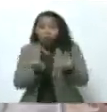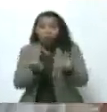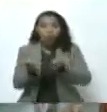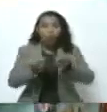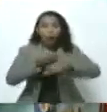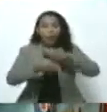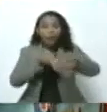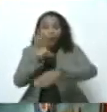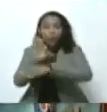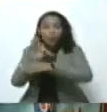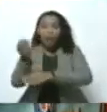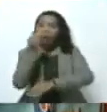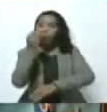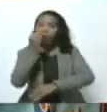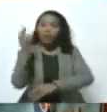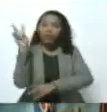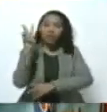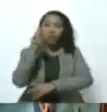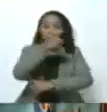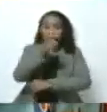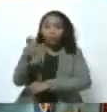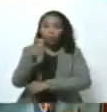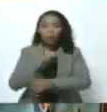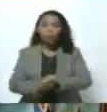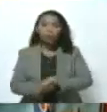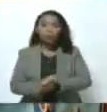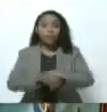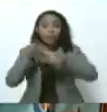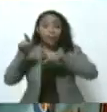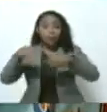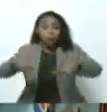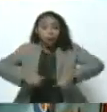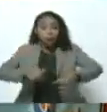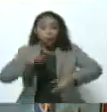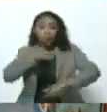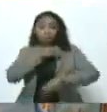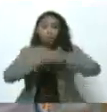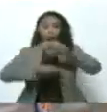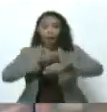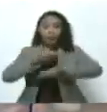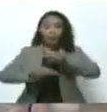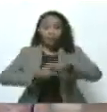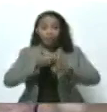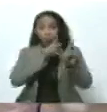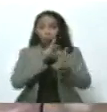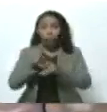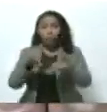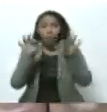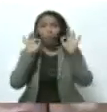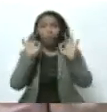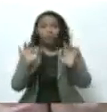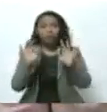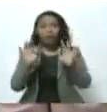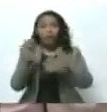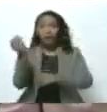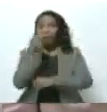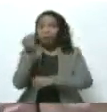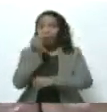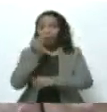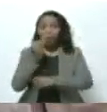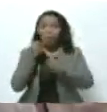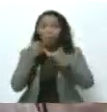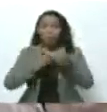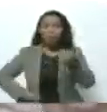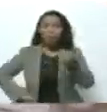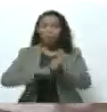la alimentación a nuestro pueblo. Así que este esfuerzo que se hace acá, que es un programa especial de alimentación para